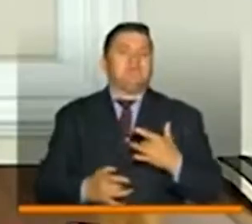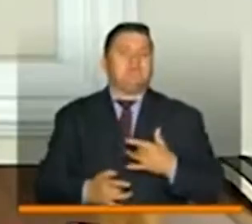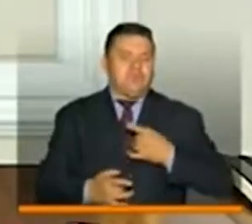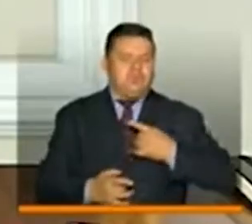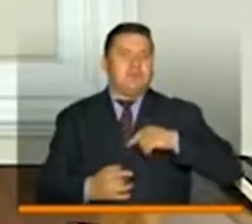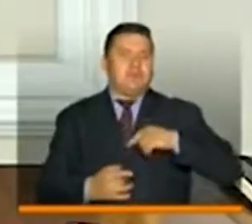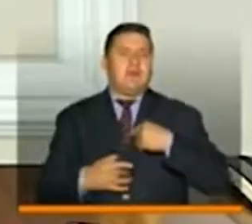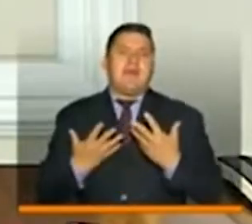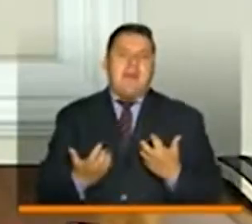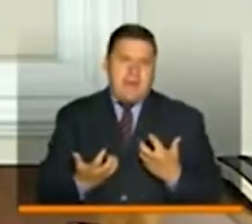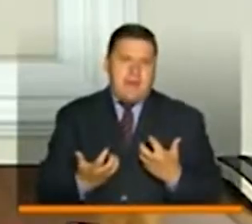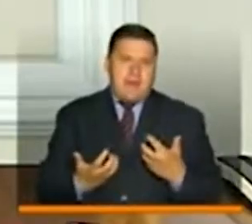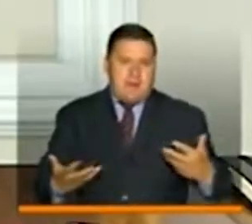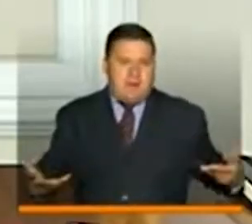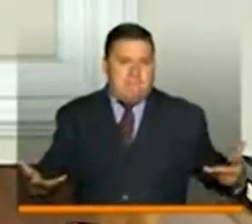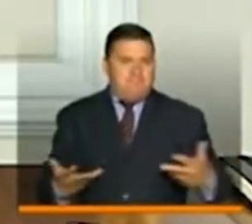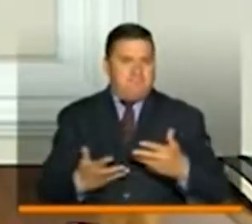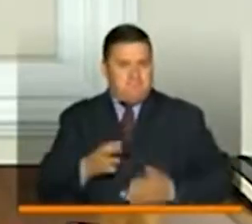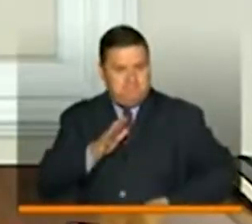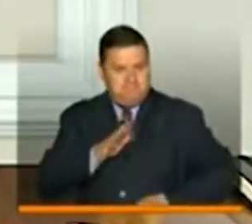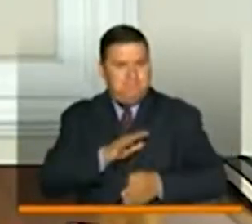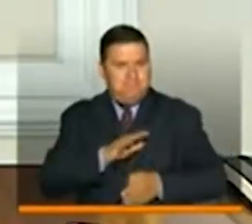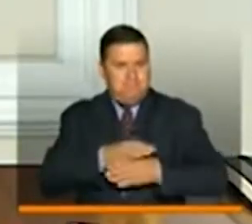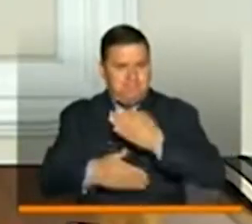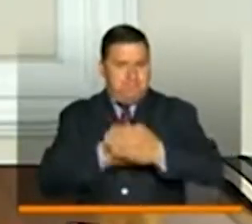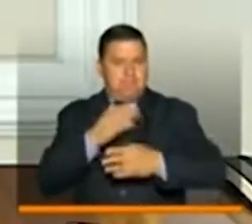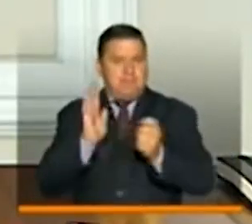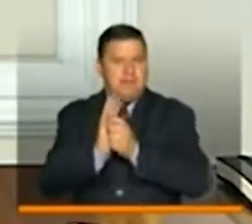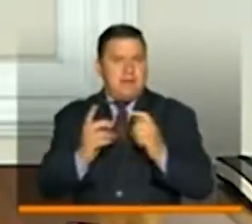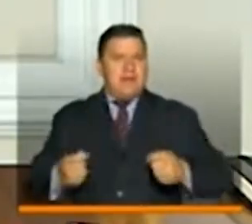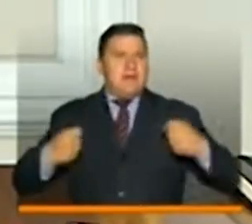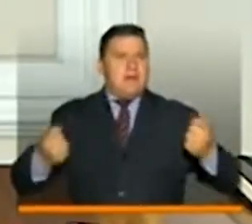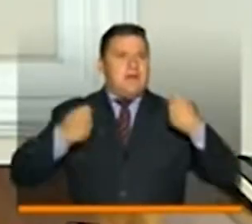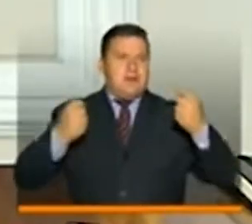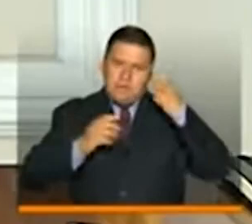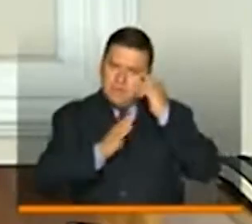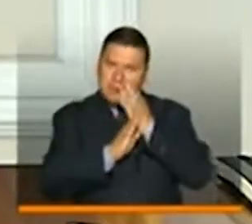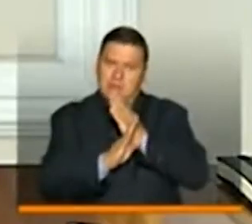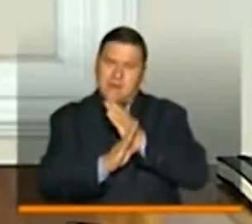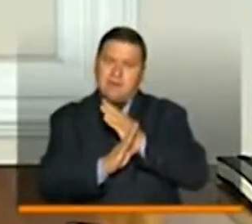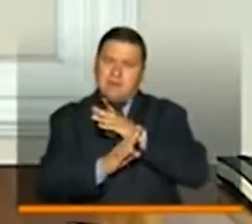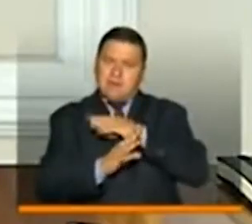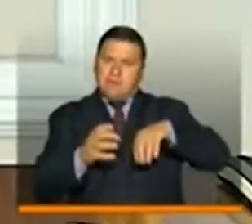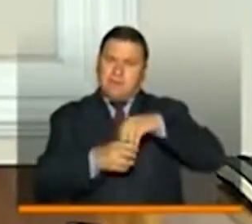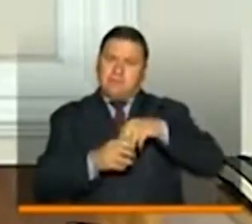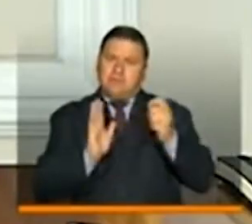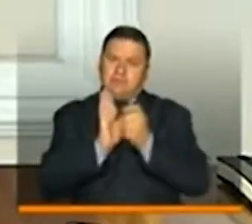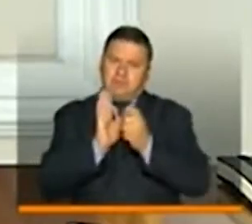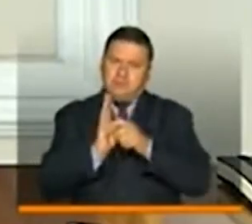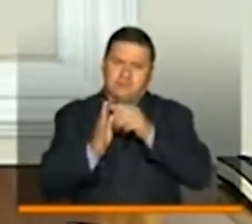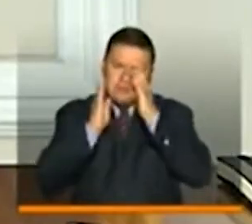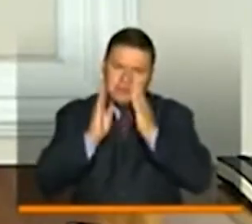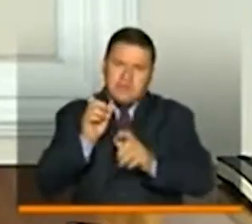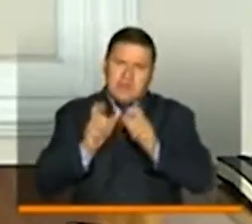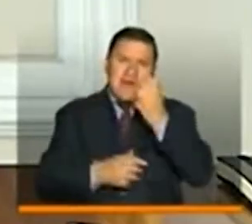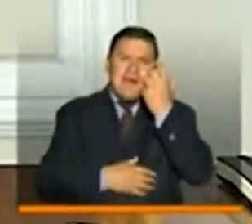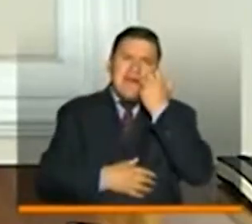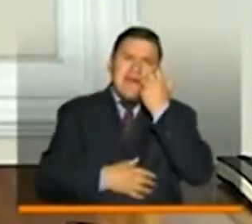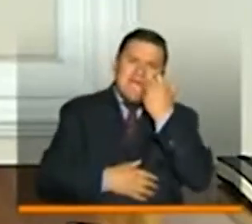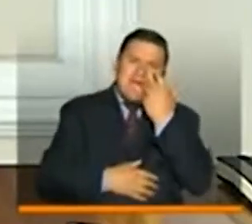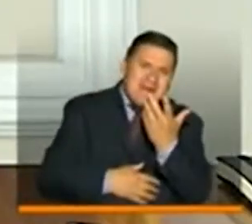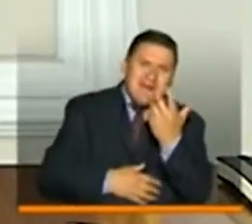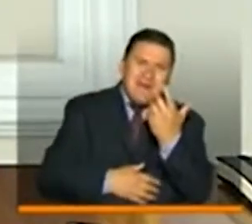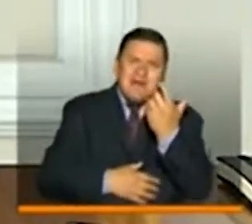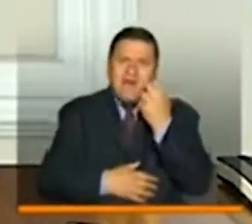como me ha dado muy buenos resultados poner en tela de juicio la justicia y su independencia rechazar manipular y opinar sobre sus